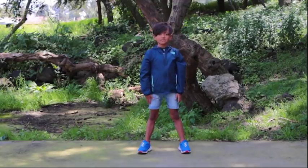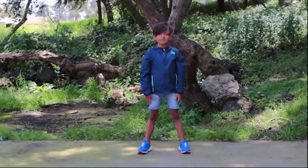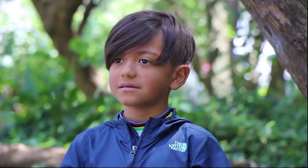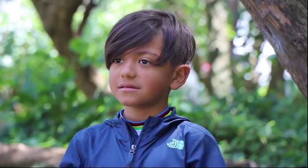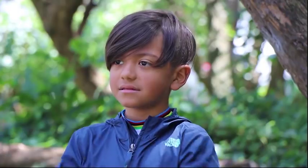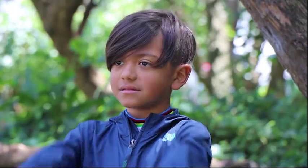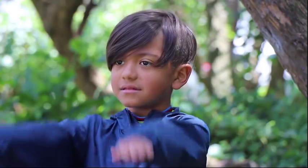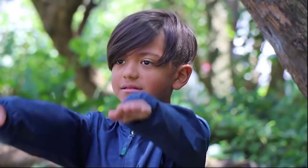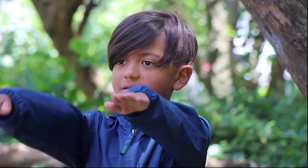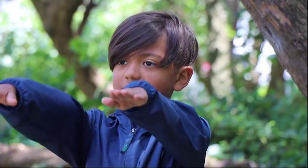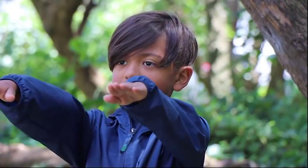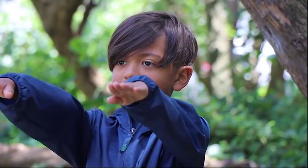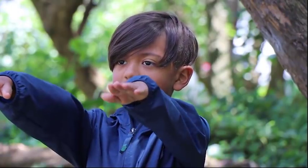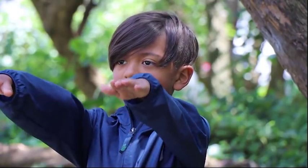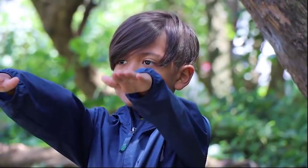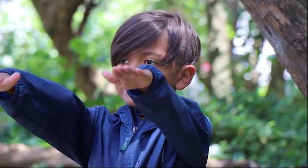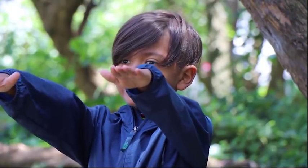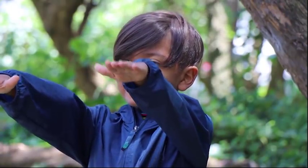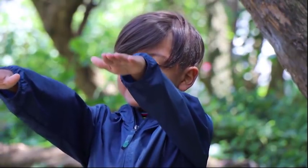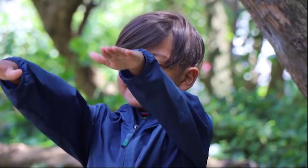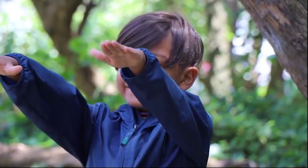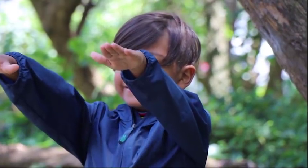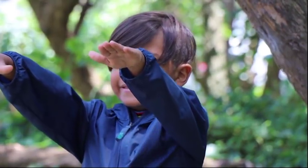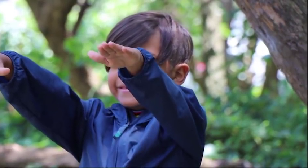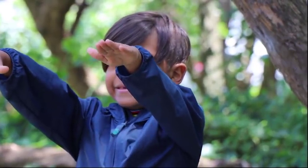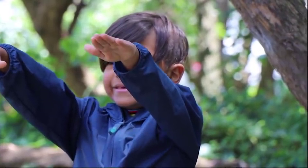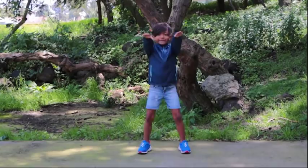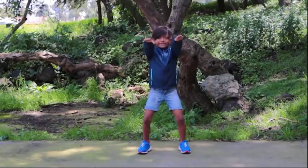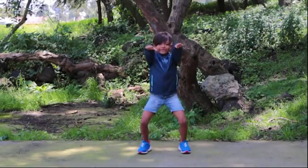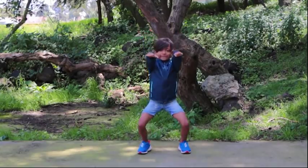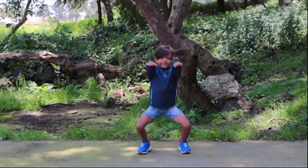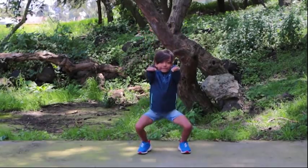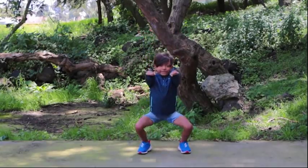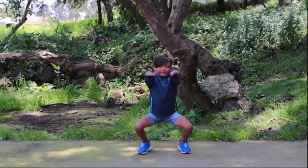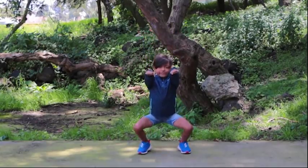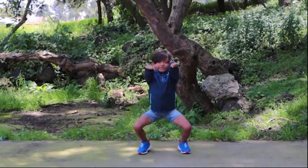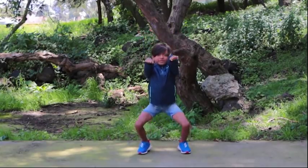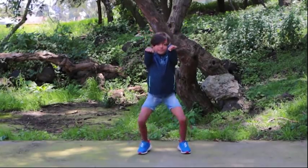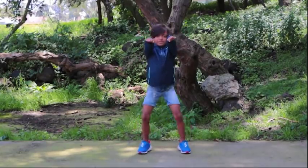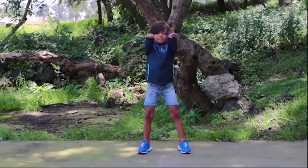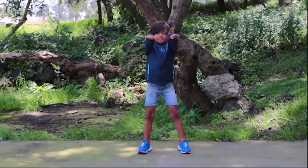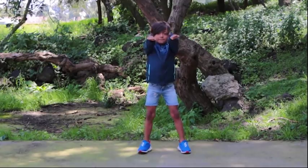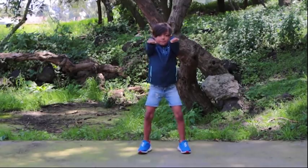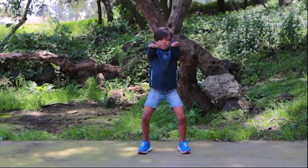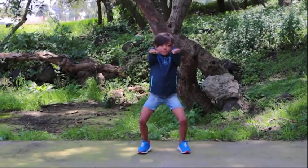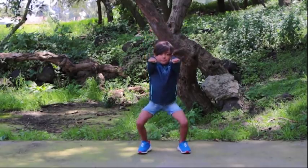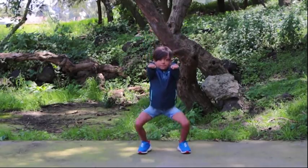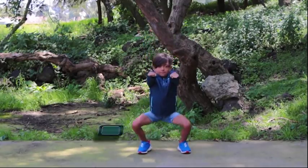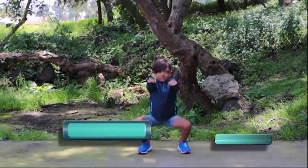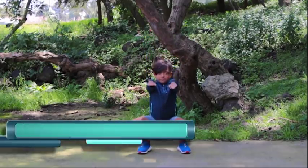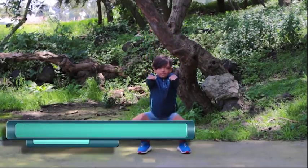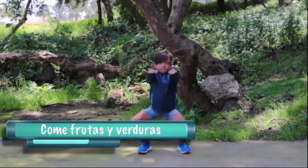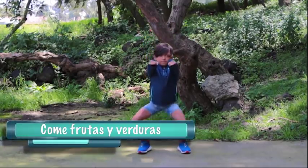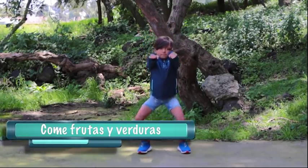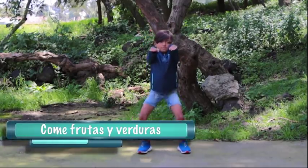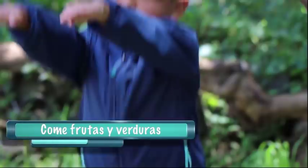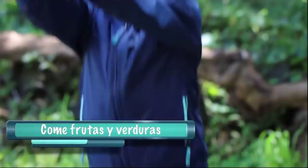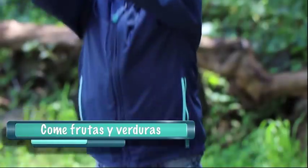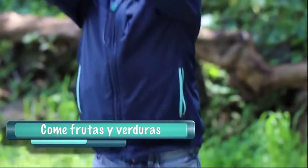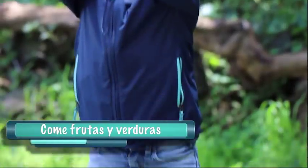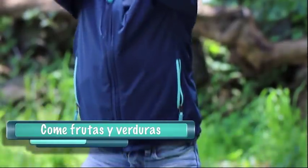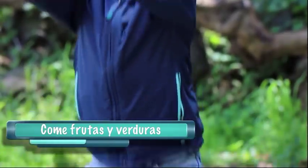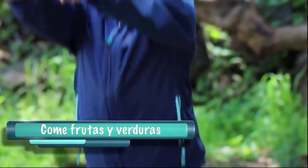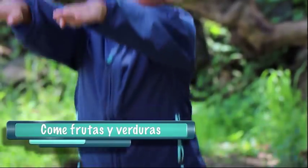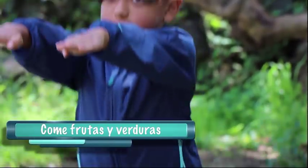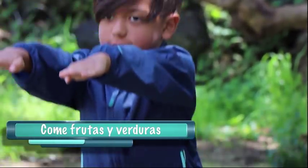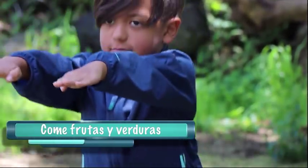los brazos y vamos a trabajar la pierna. Bajamos, flexionamos. Muy bien, exactamente ahí. Muy bien hecho, Yair.